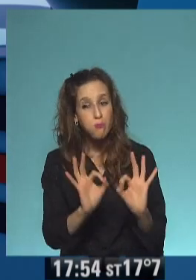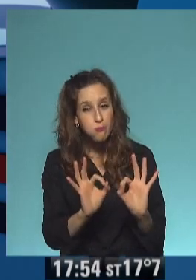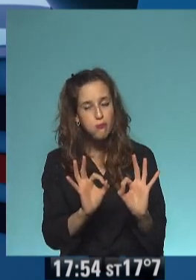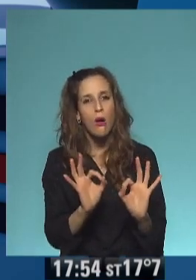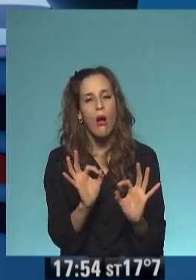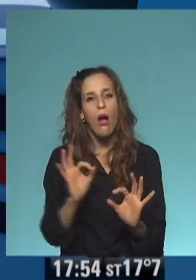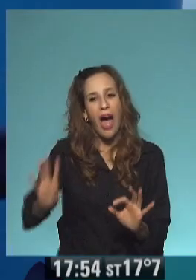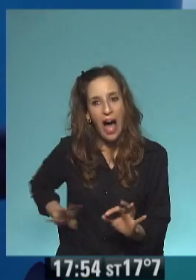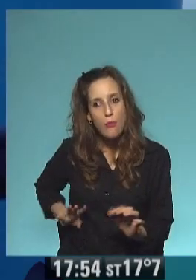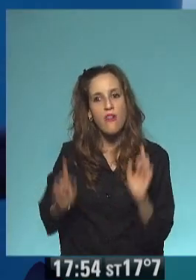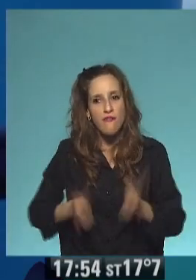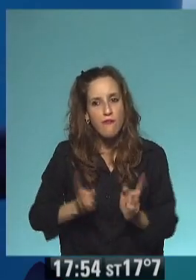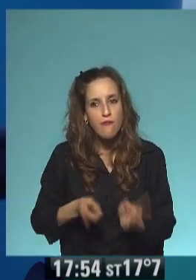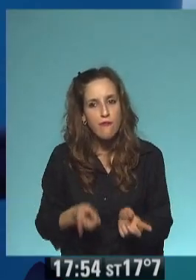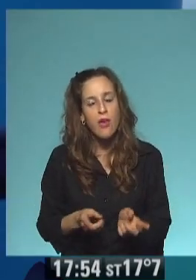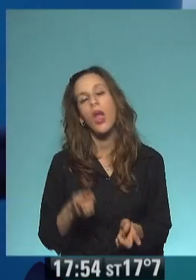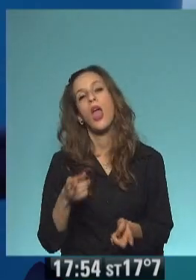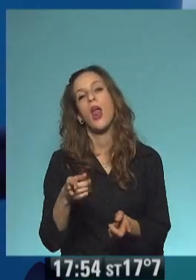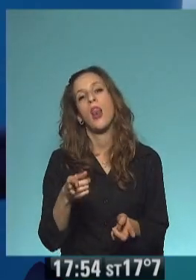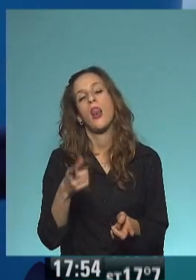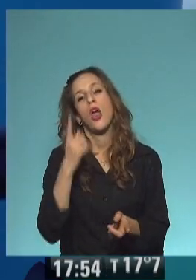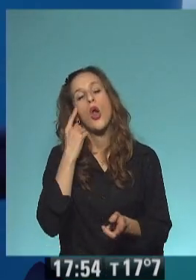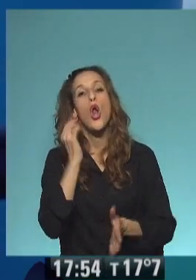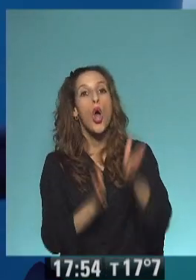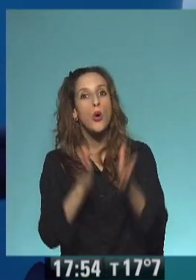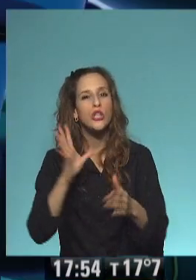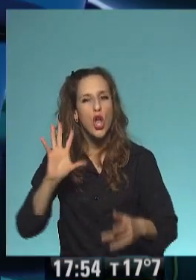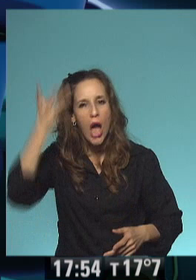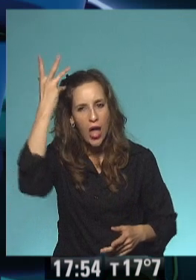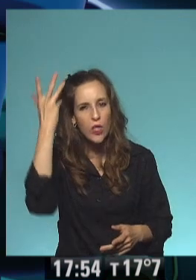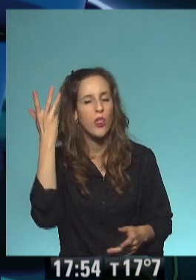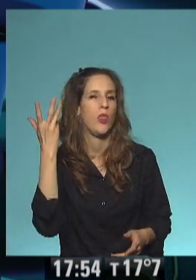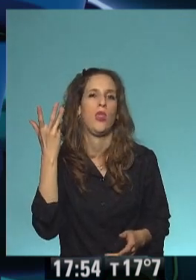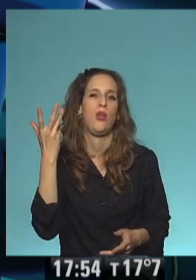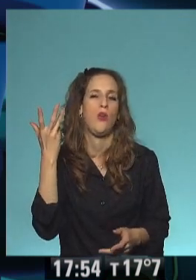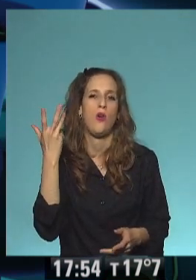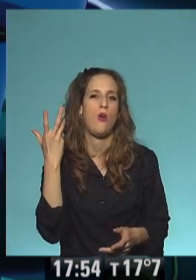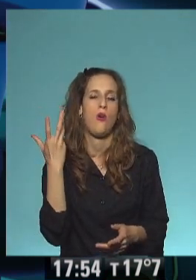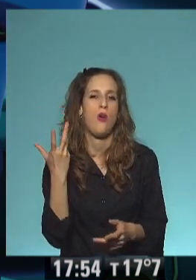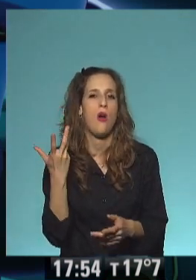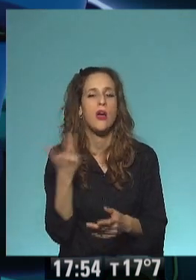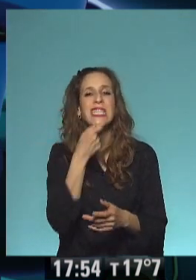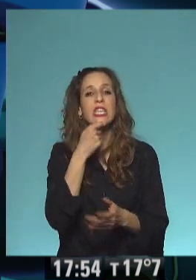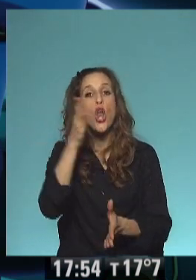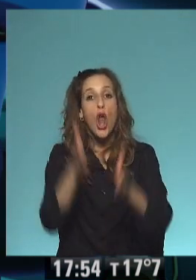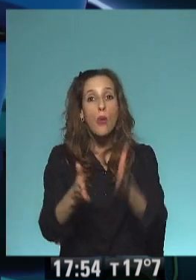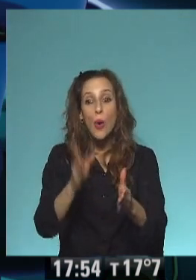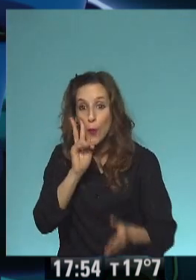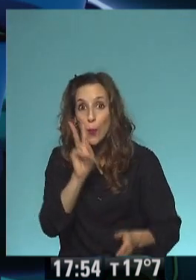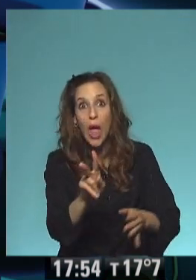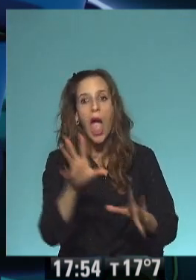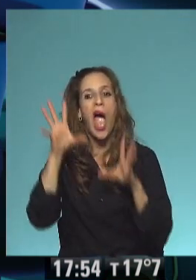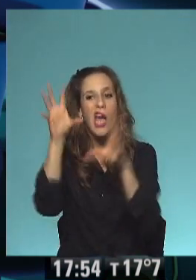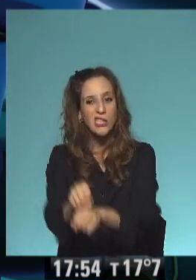hambre. Y como tiene tanta bronca con los otros robots, se esconde y ¡zas! Cada vez que pasa un robot perdido, le